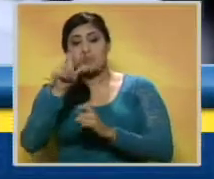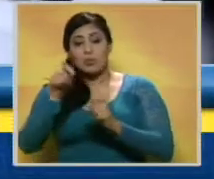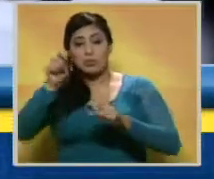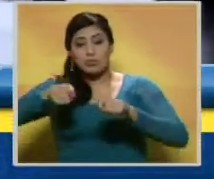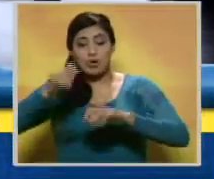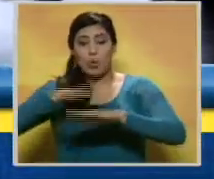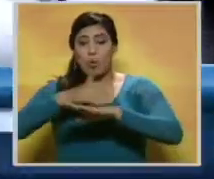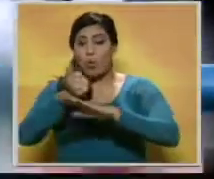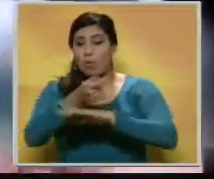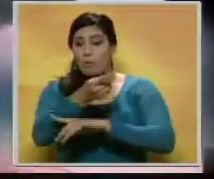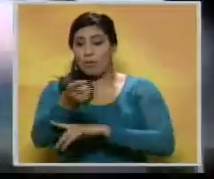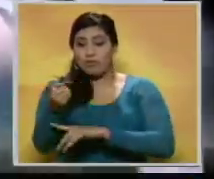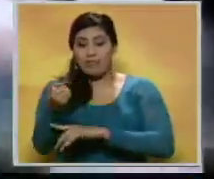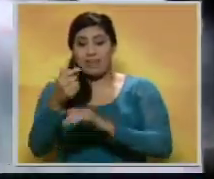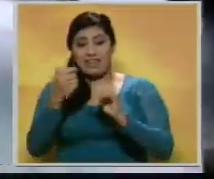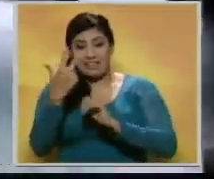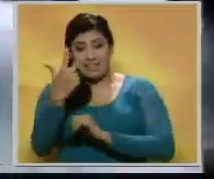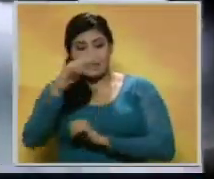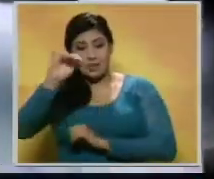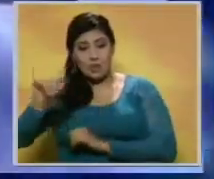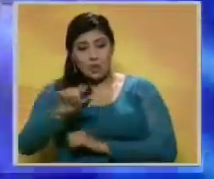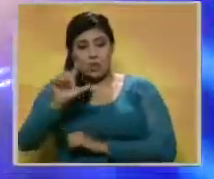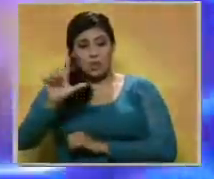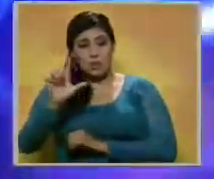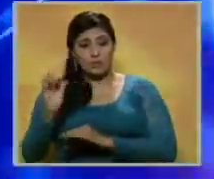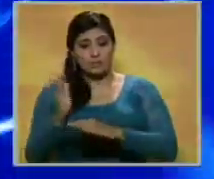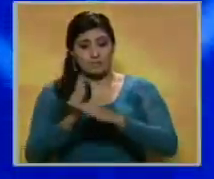contra los acusados el 3 de julio.